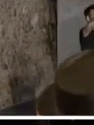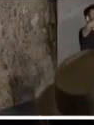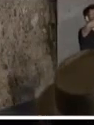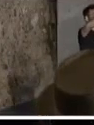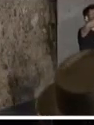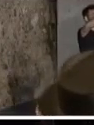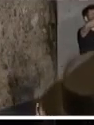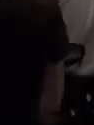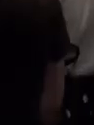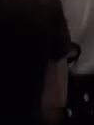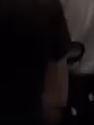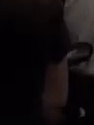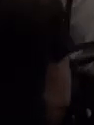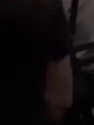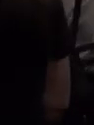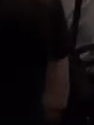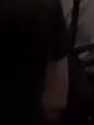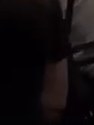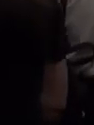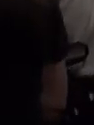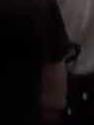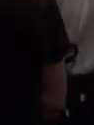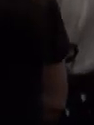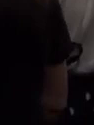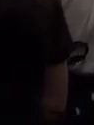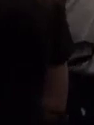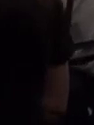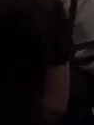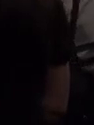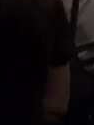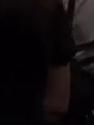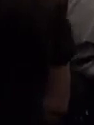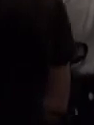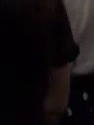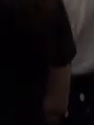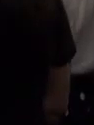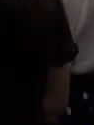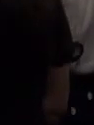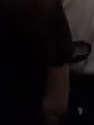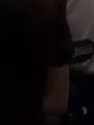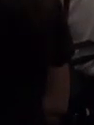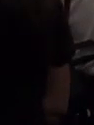y retama inmóvil de agua fresca Por la abuela